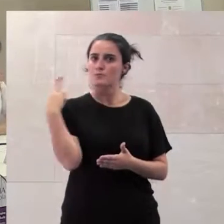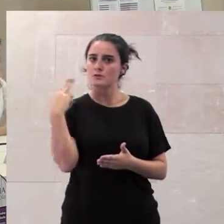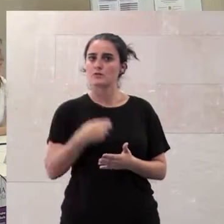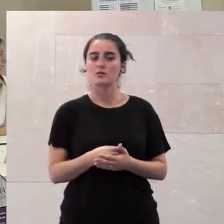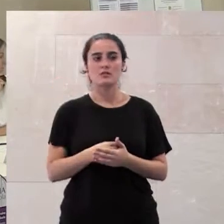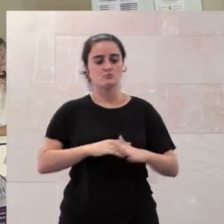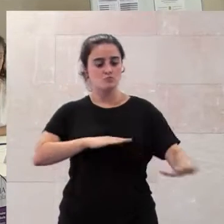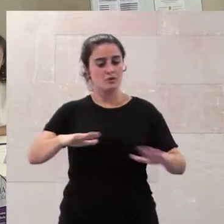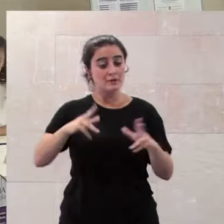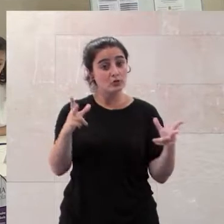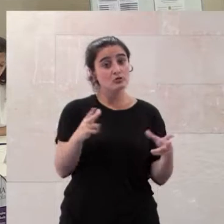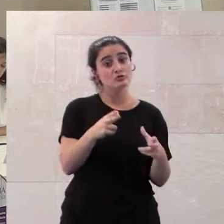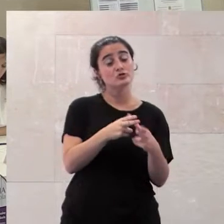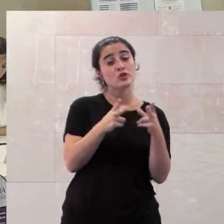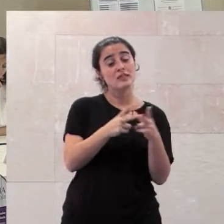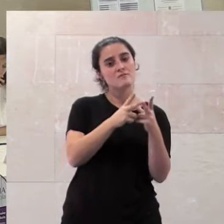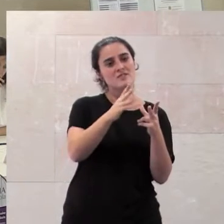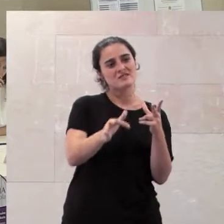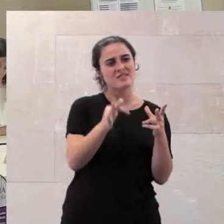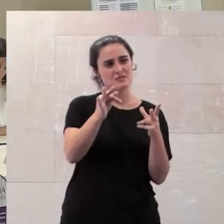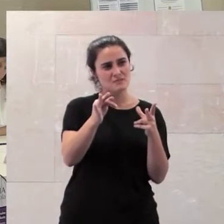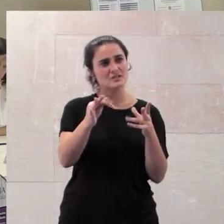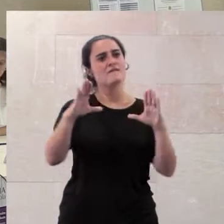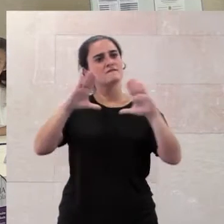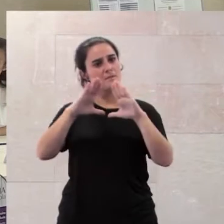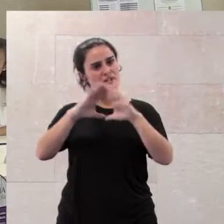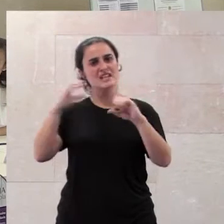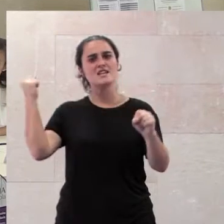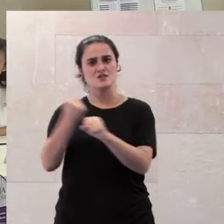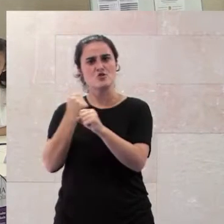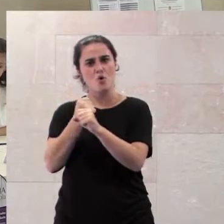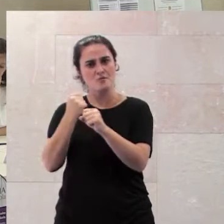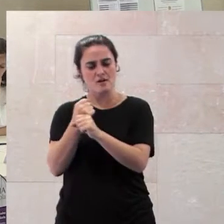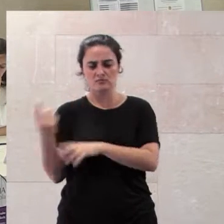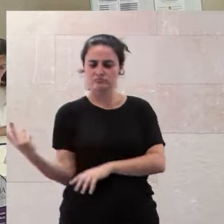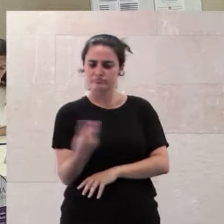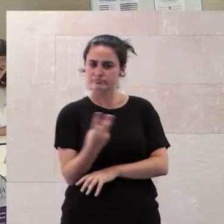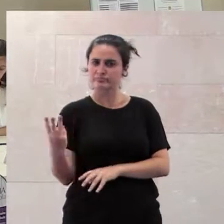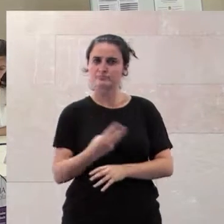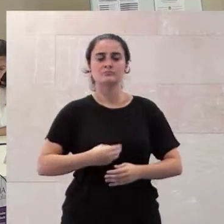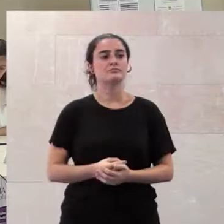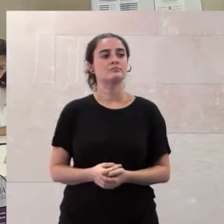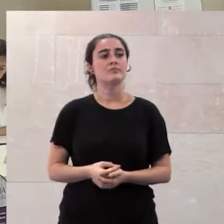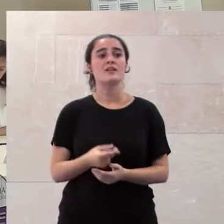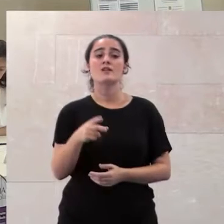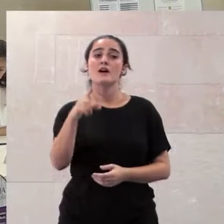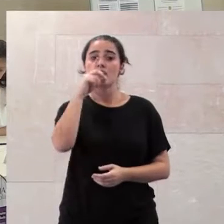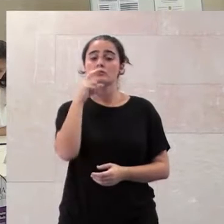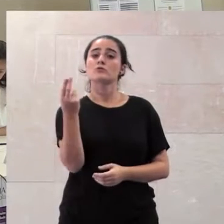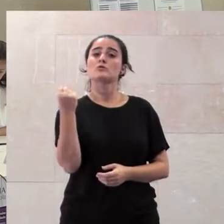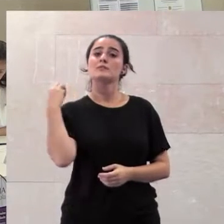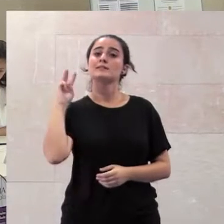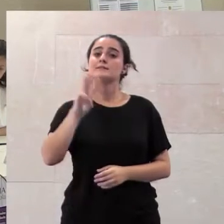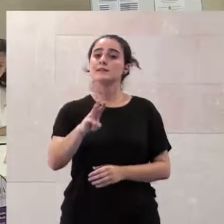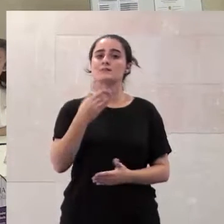en los movimientos sociales en general, pero en el movimiento feminista y en el obrero también, en lo más concreto, ¿no? Entonces, en 2003, a petición del Consejo